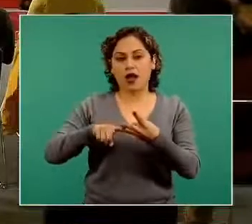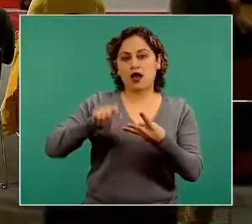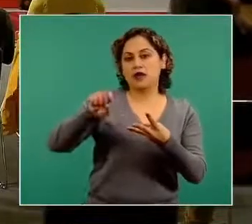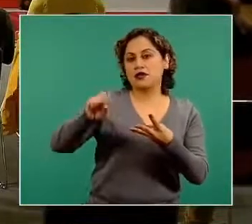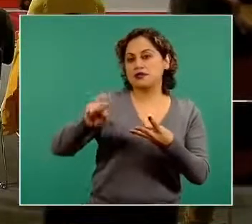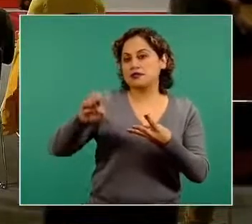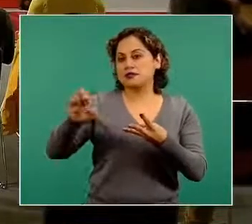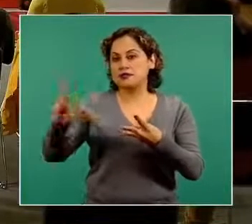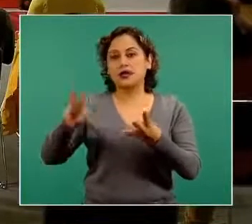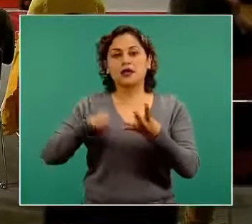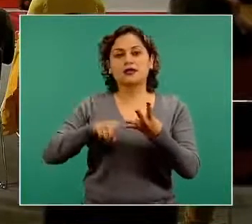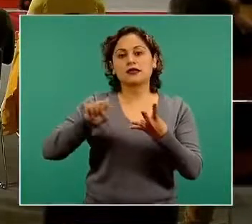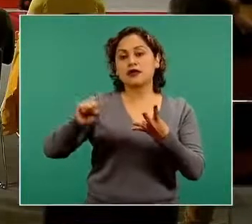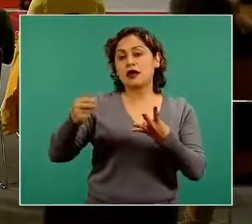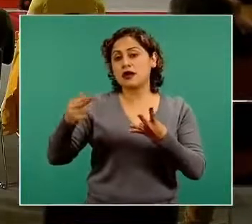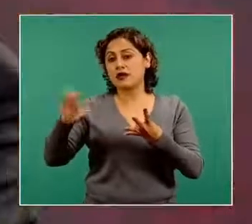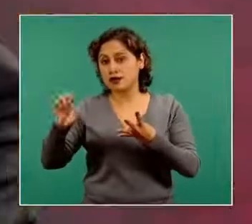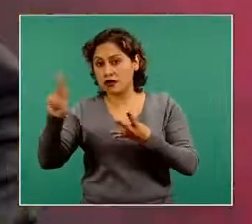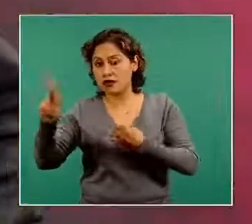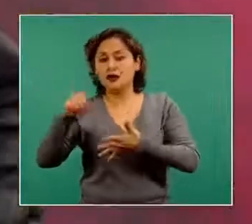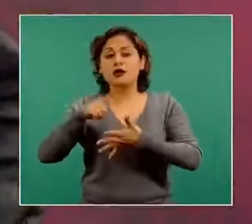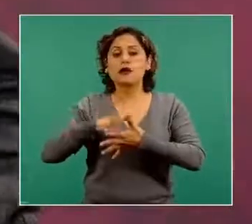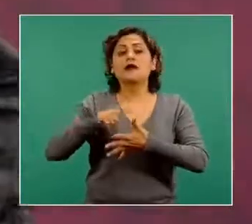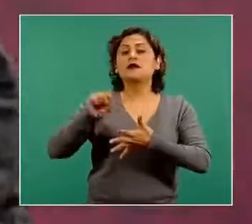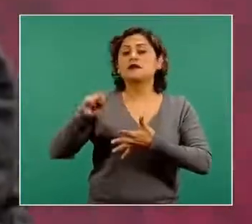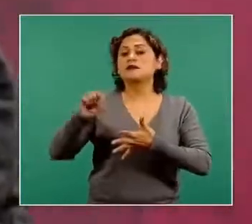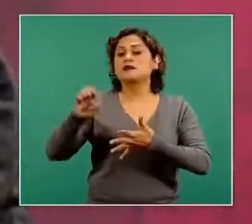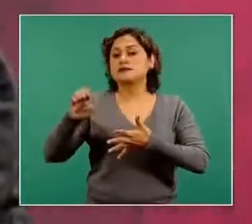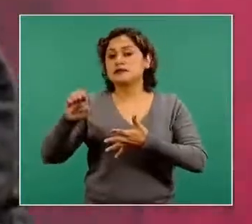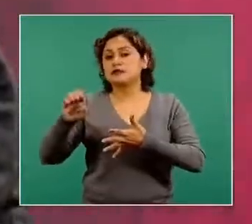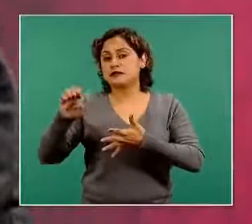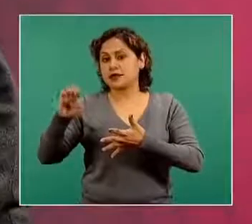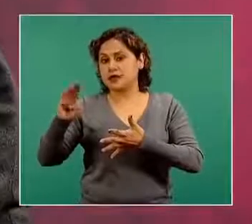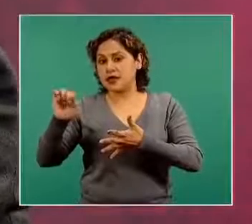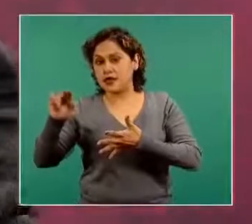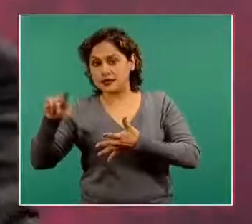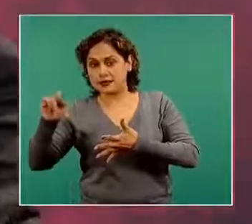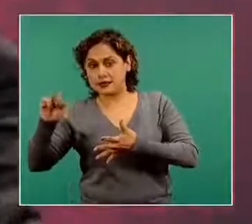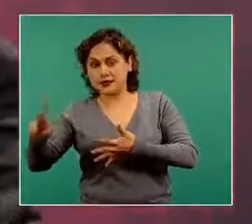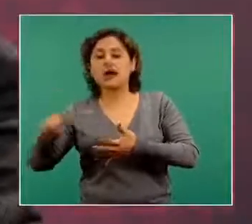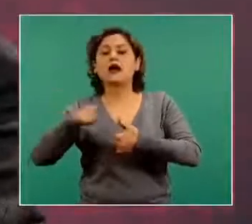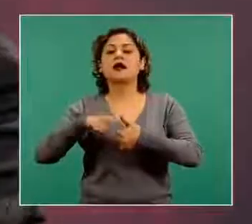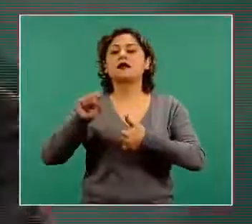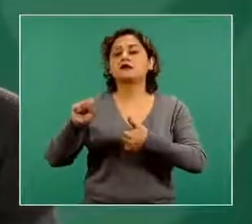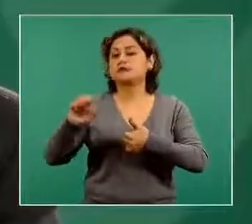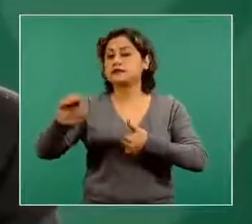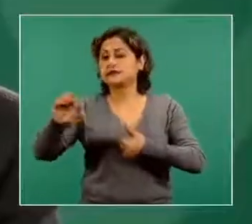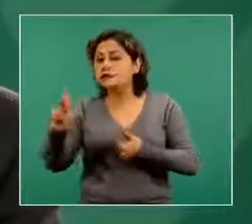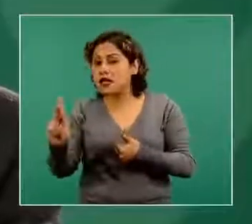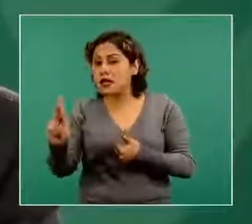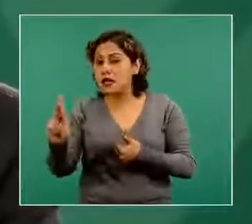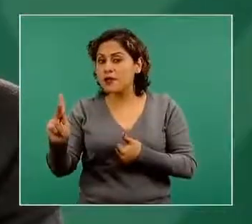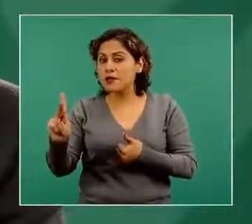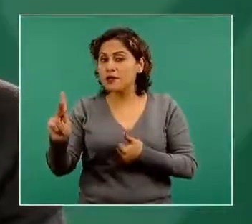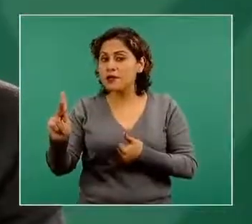la Secretaría de Hacienda, la Secretaría de Bienestar, la Secretaría de Educación Pública,